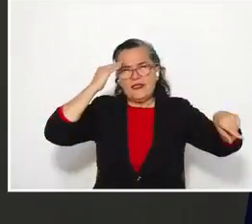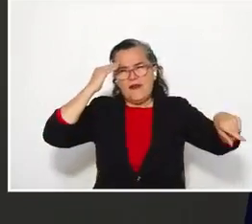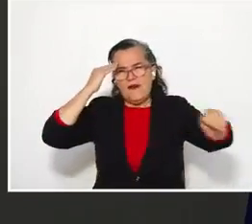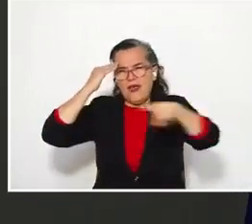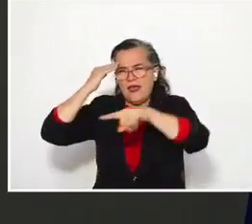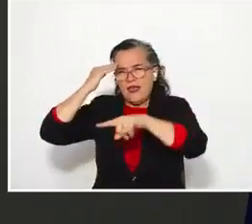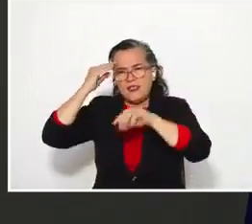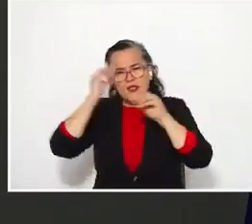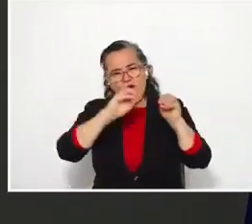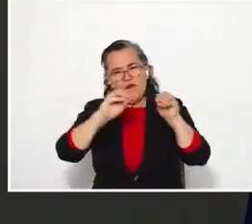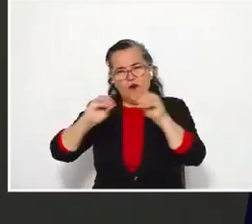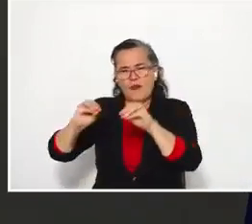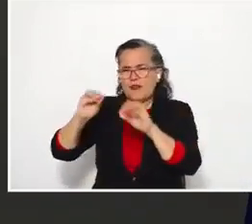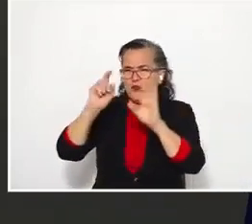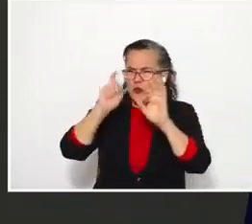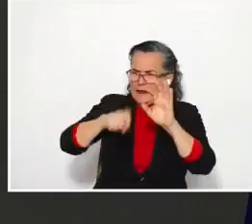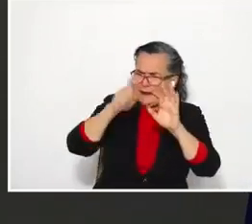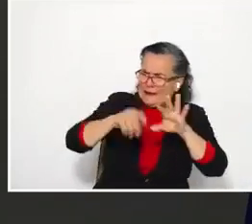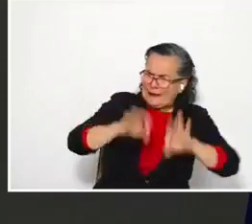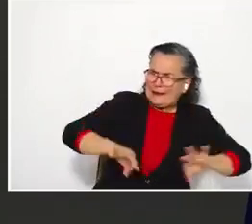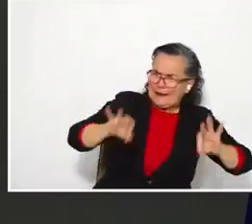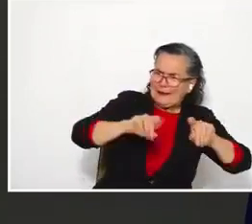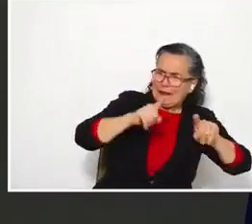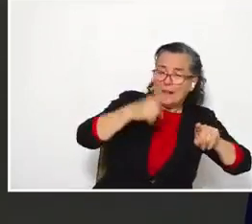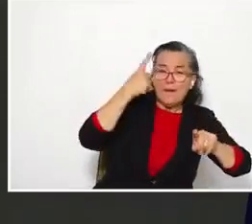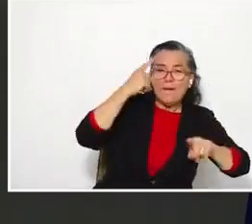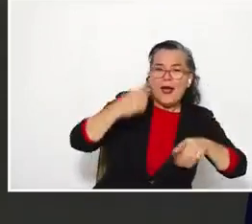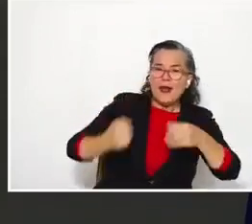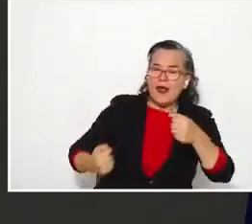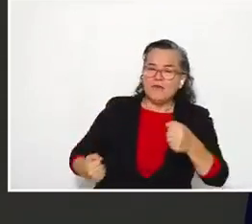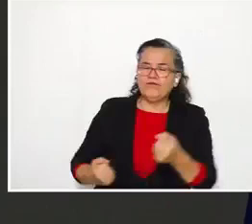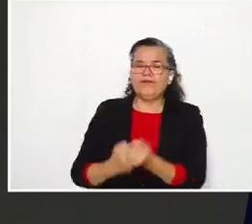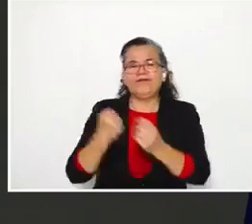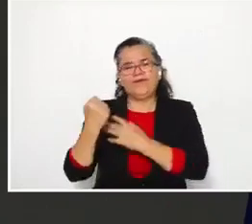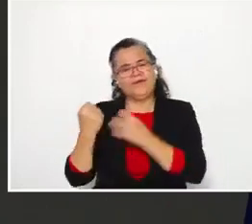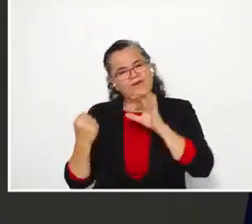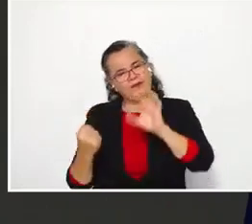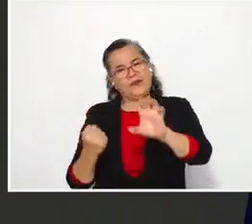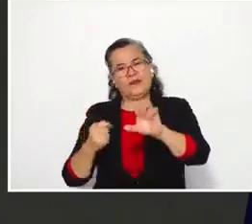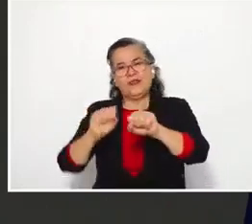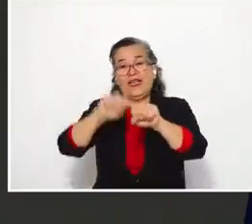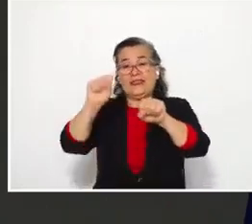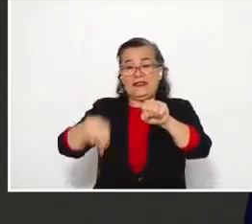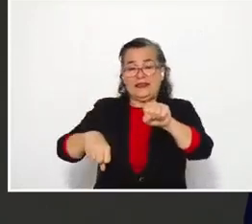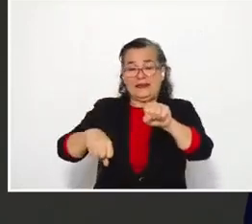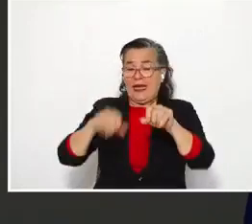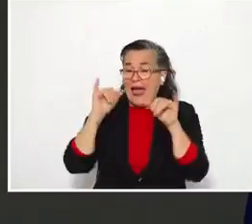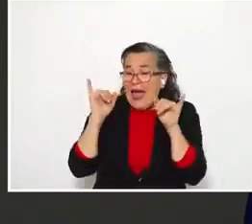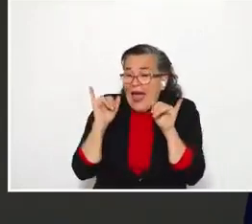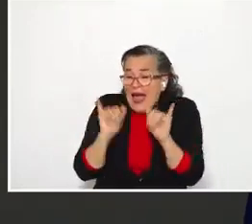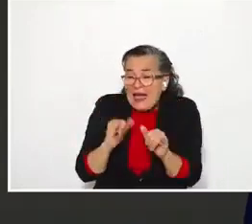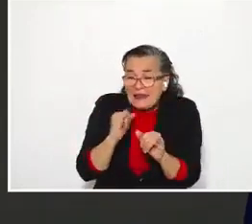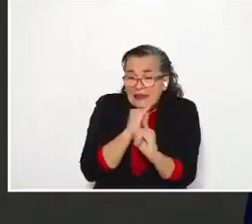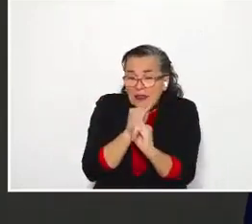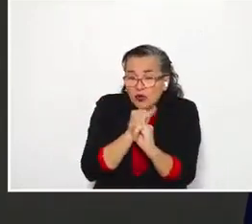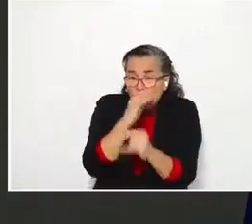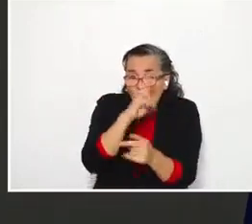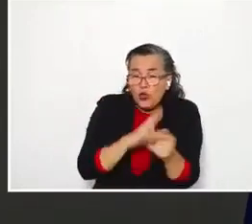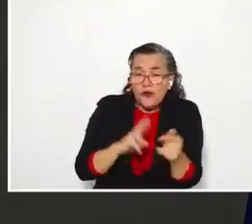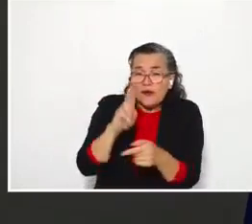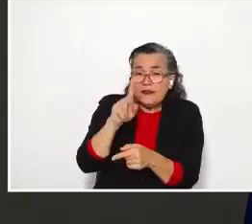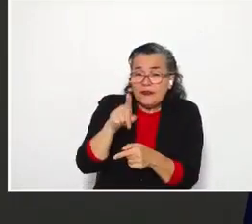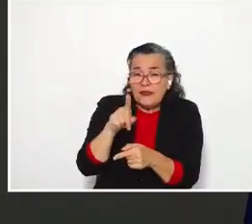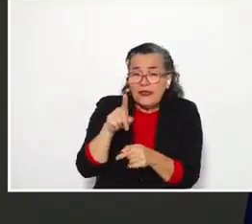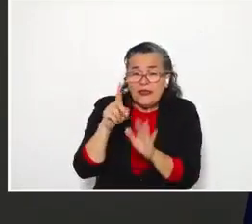formaciones indispensables para el fortalecimiento del sistema. Si esta institución debe representar